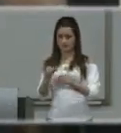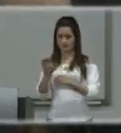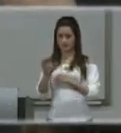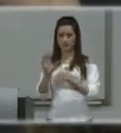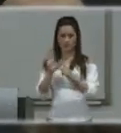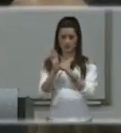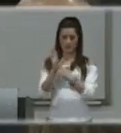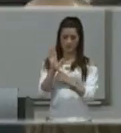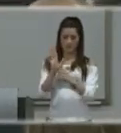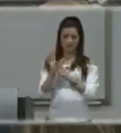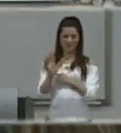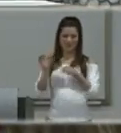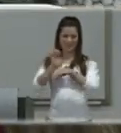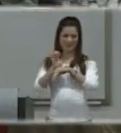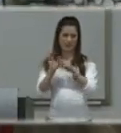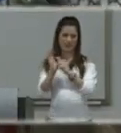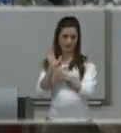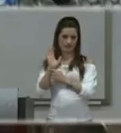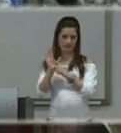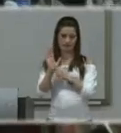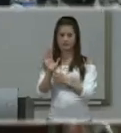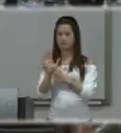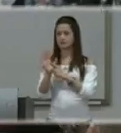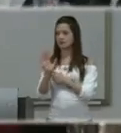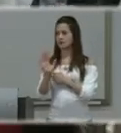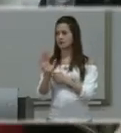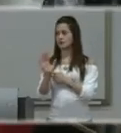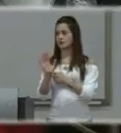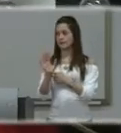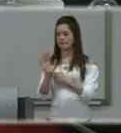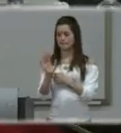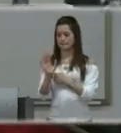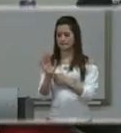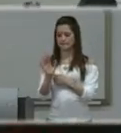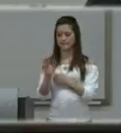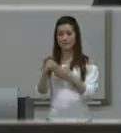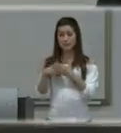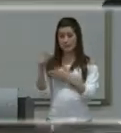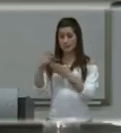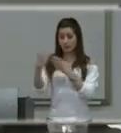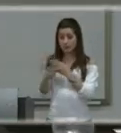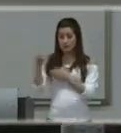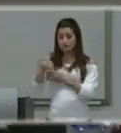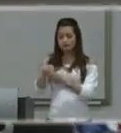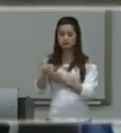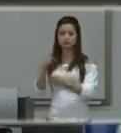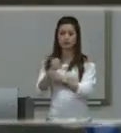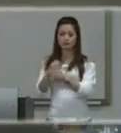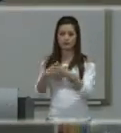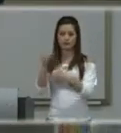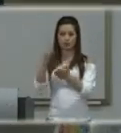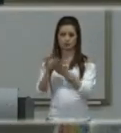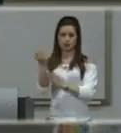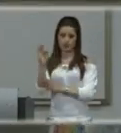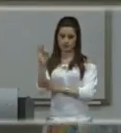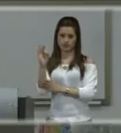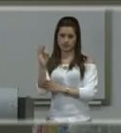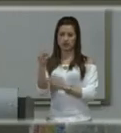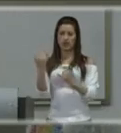Andrea, hice parte del proyecto desde 2013 y vengo a